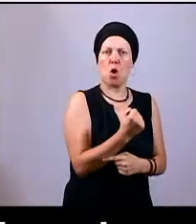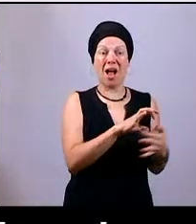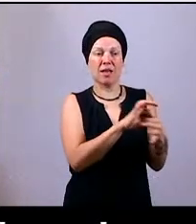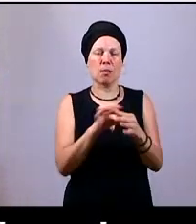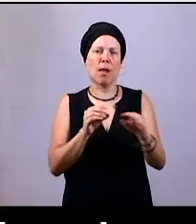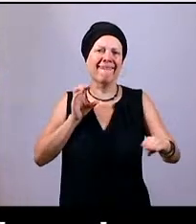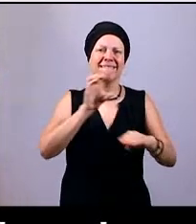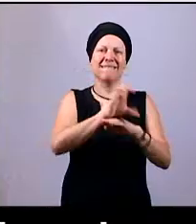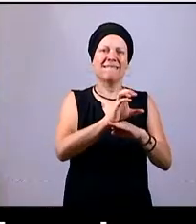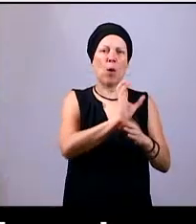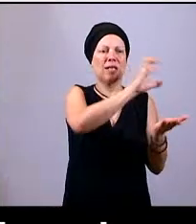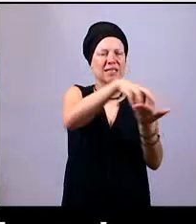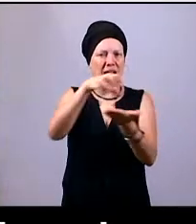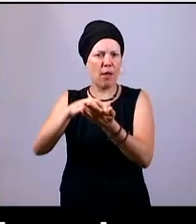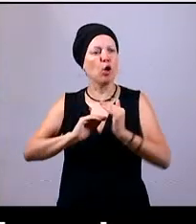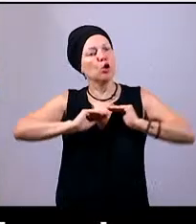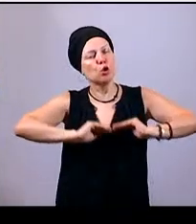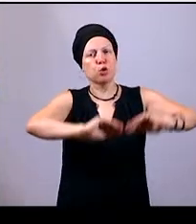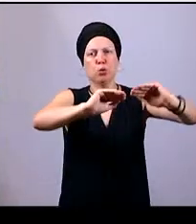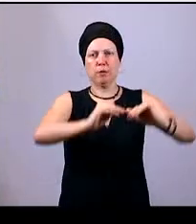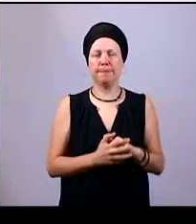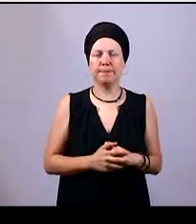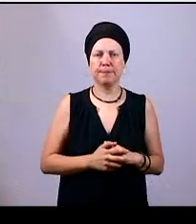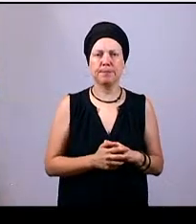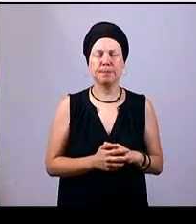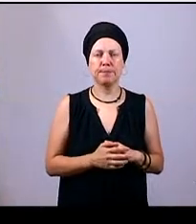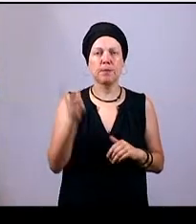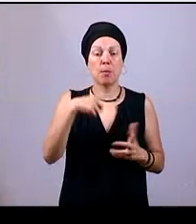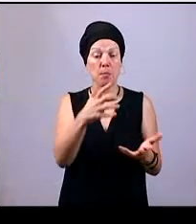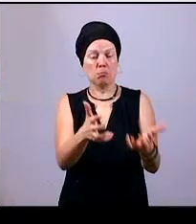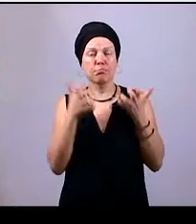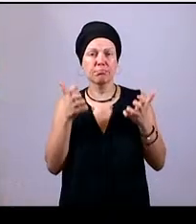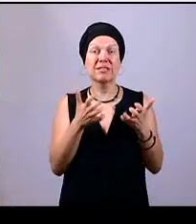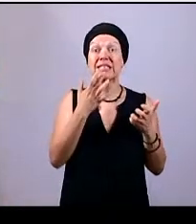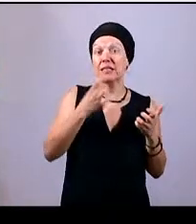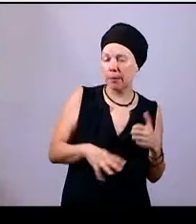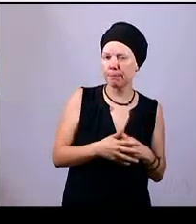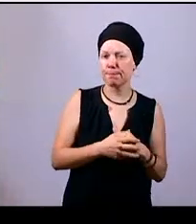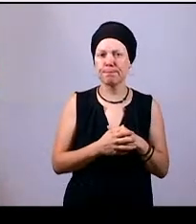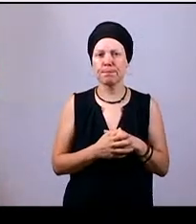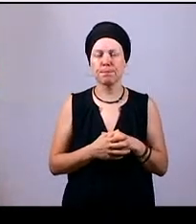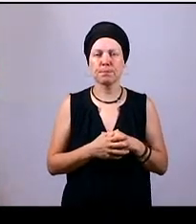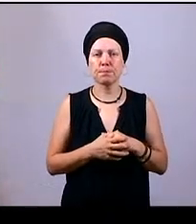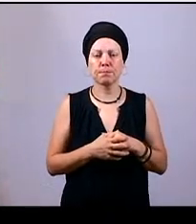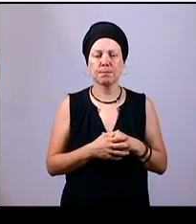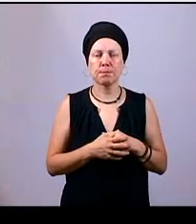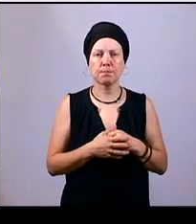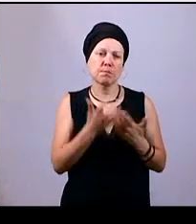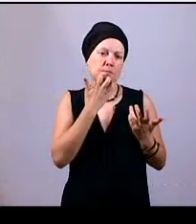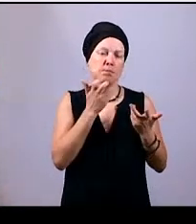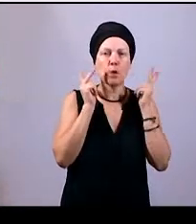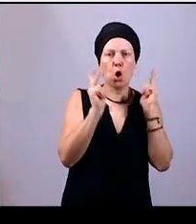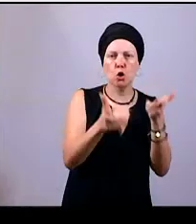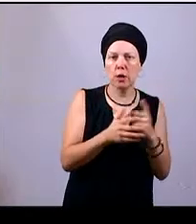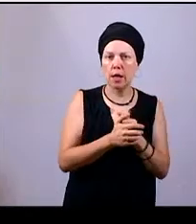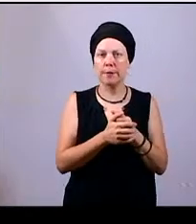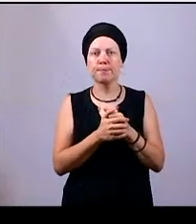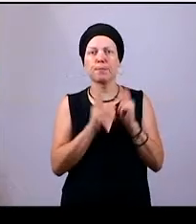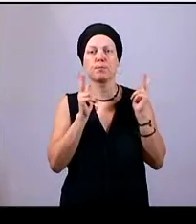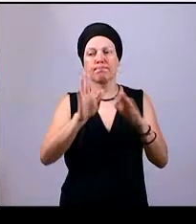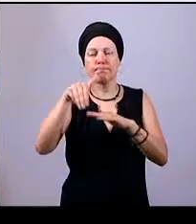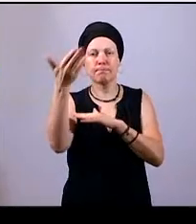en sus instalaciones y equipos. Podrán beneficiarse de estas ayudas alojamientos hoteleros,